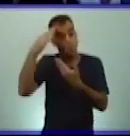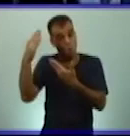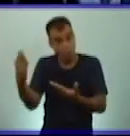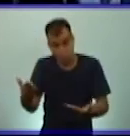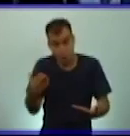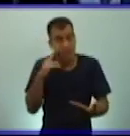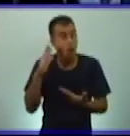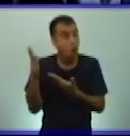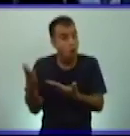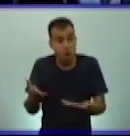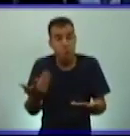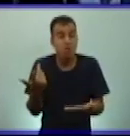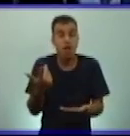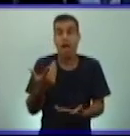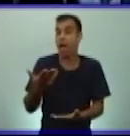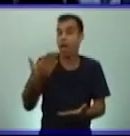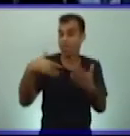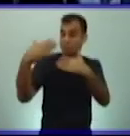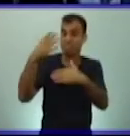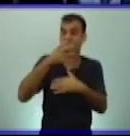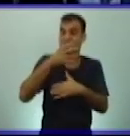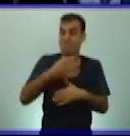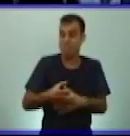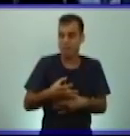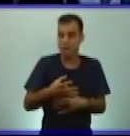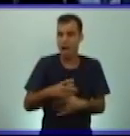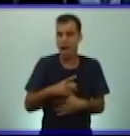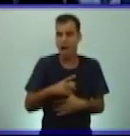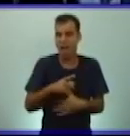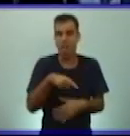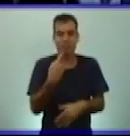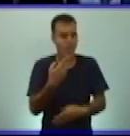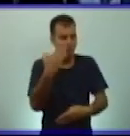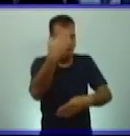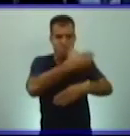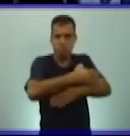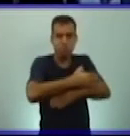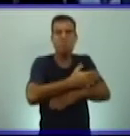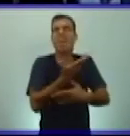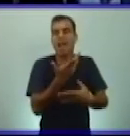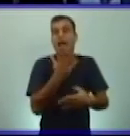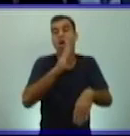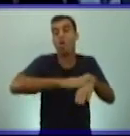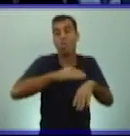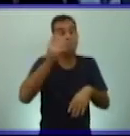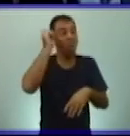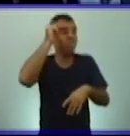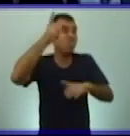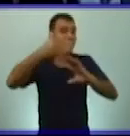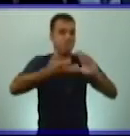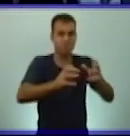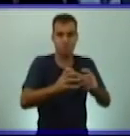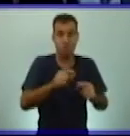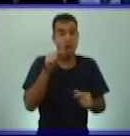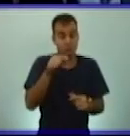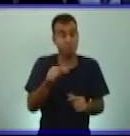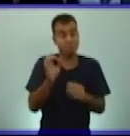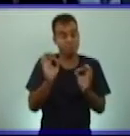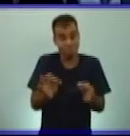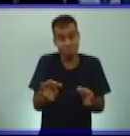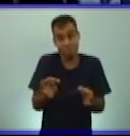Fidel Castro de que nuestras fronteras no son geográficas, sino ideológicas. Idea que coincide en su